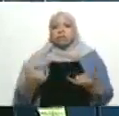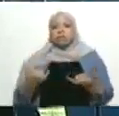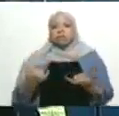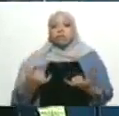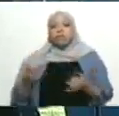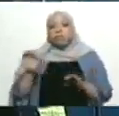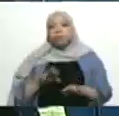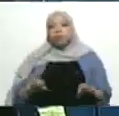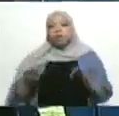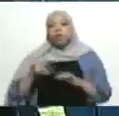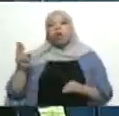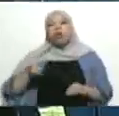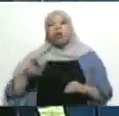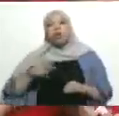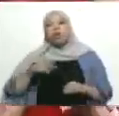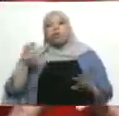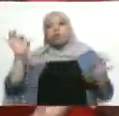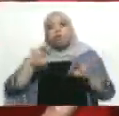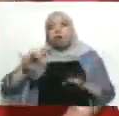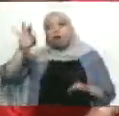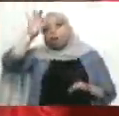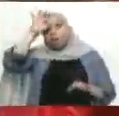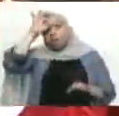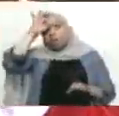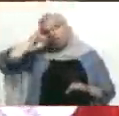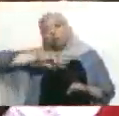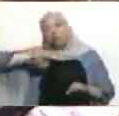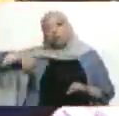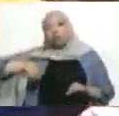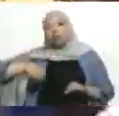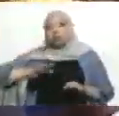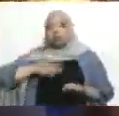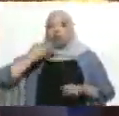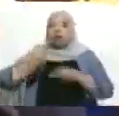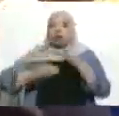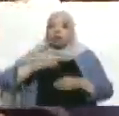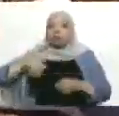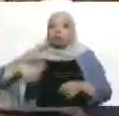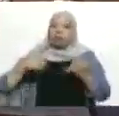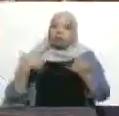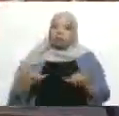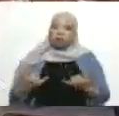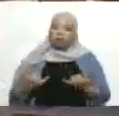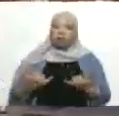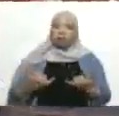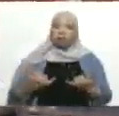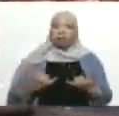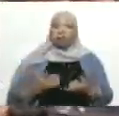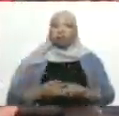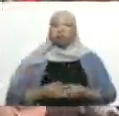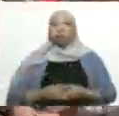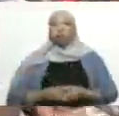tienen ni la más mínima idea de lo que somos nosotros capaces de hacer cuando